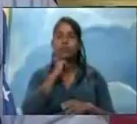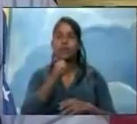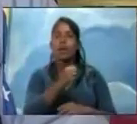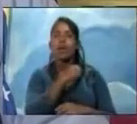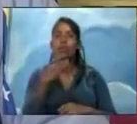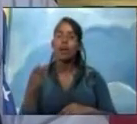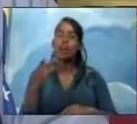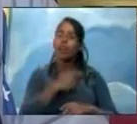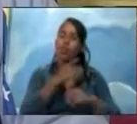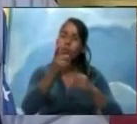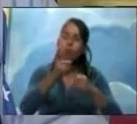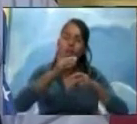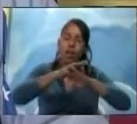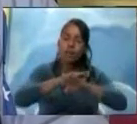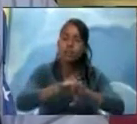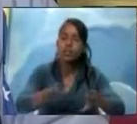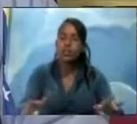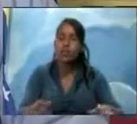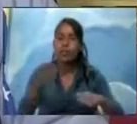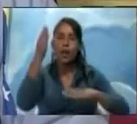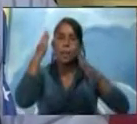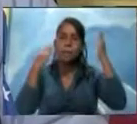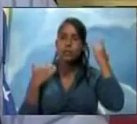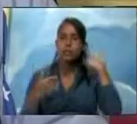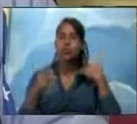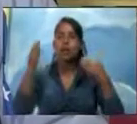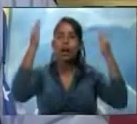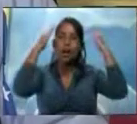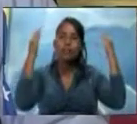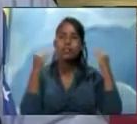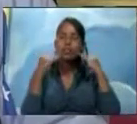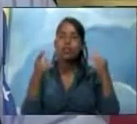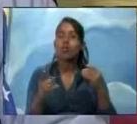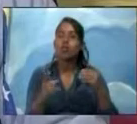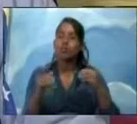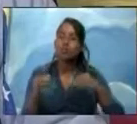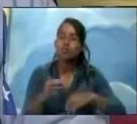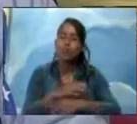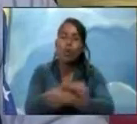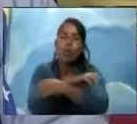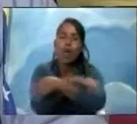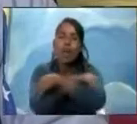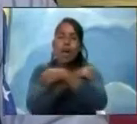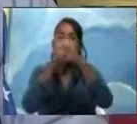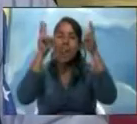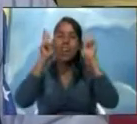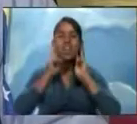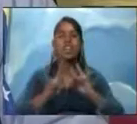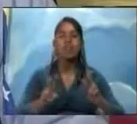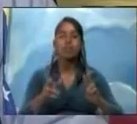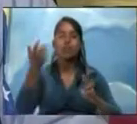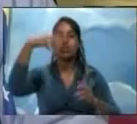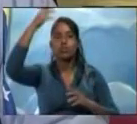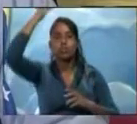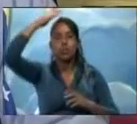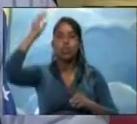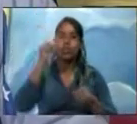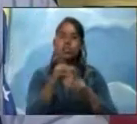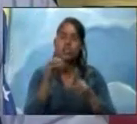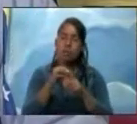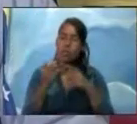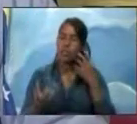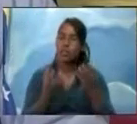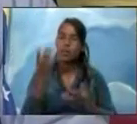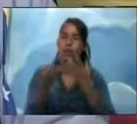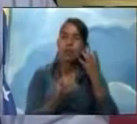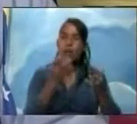nieve, y el pelo de su cabeza como la lana limpia. Su trono llama de fuego,